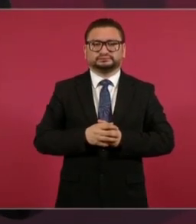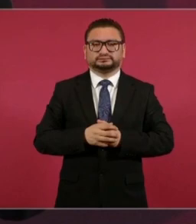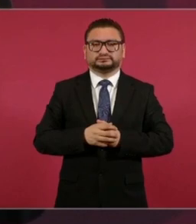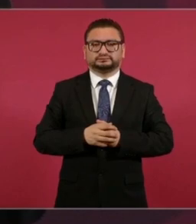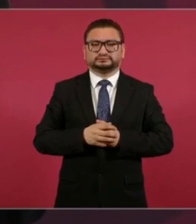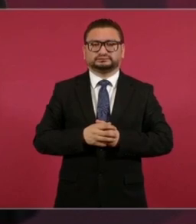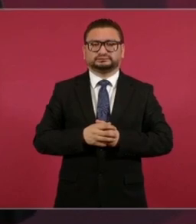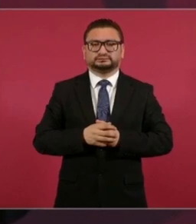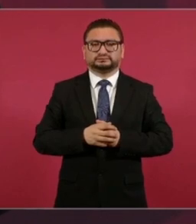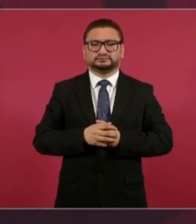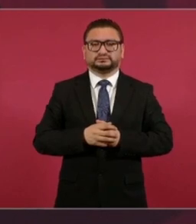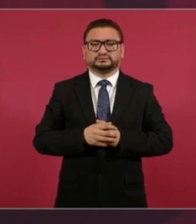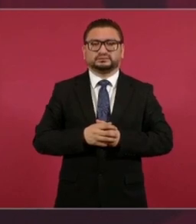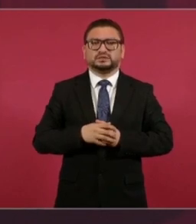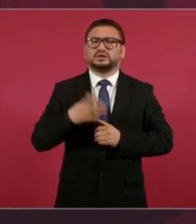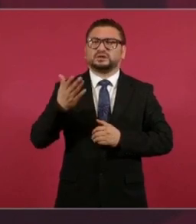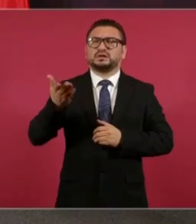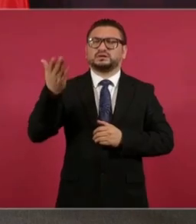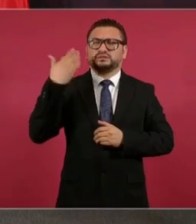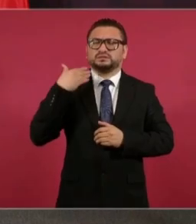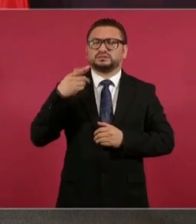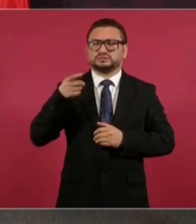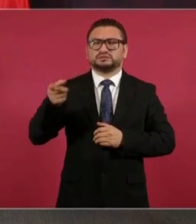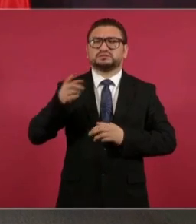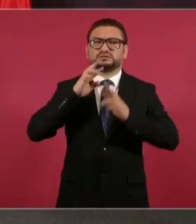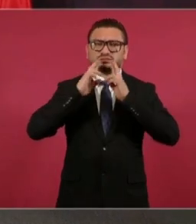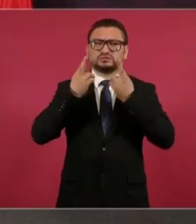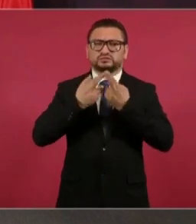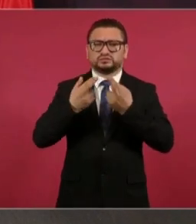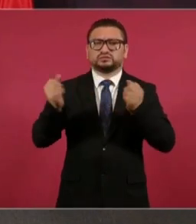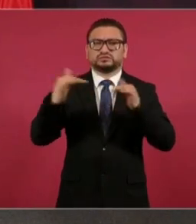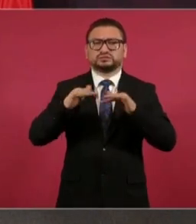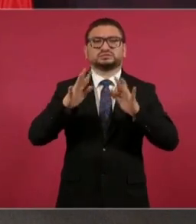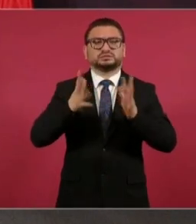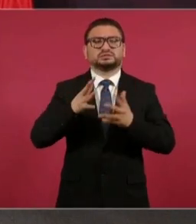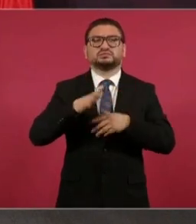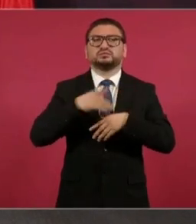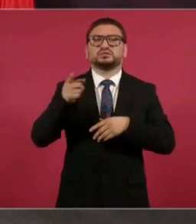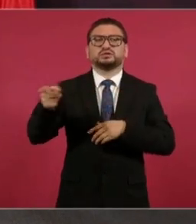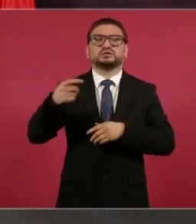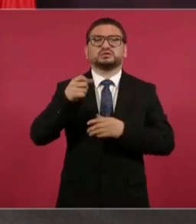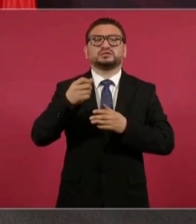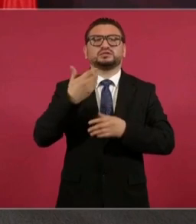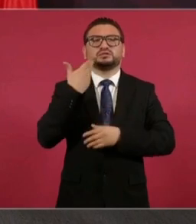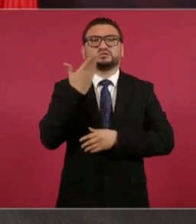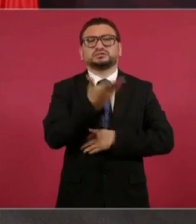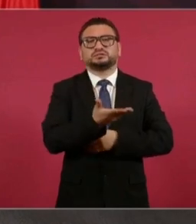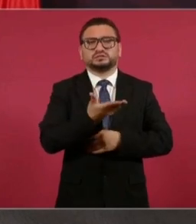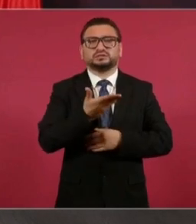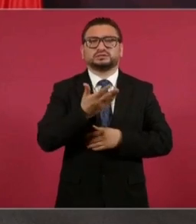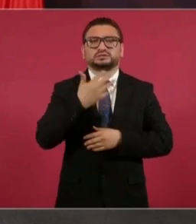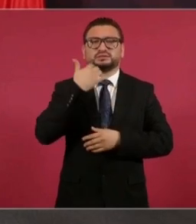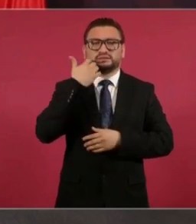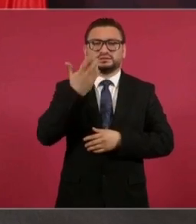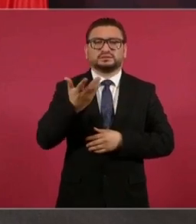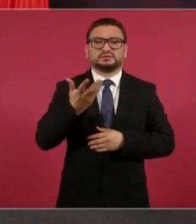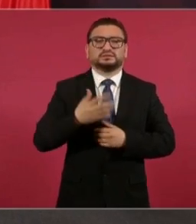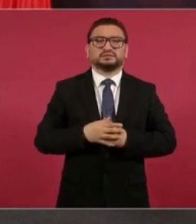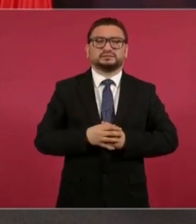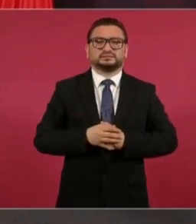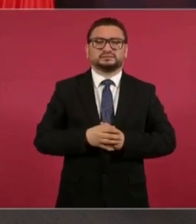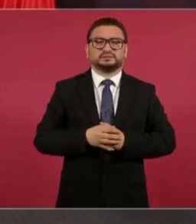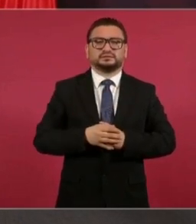ahora hubo una reunión con ellos porque están solicitando entrar